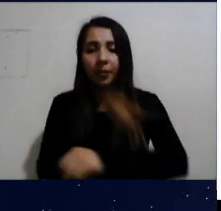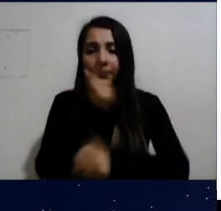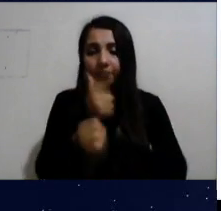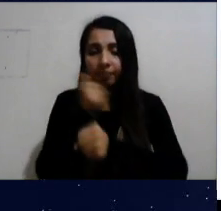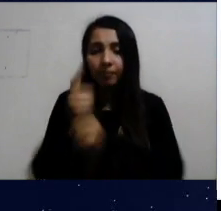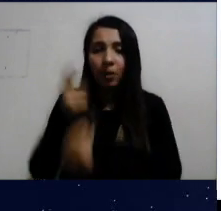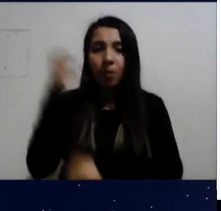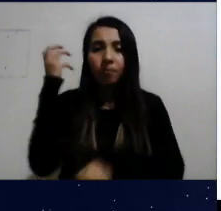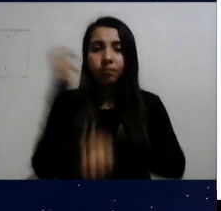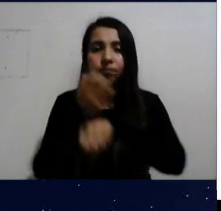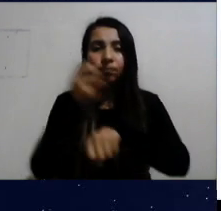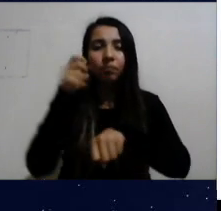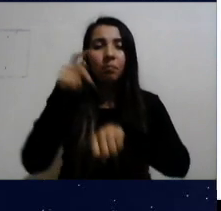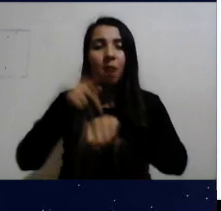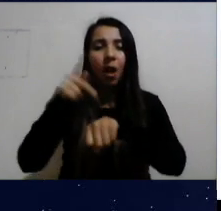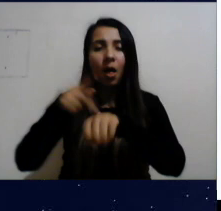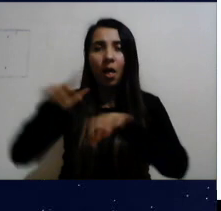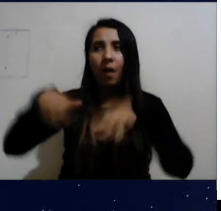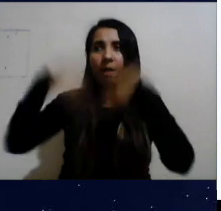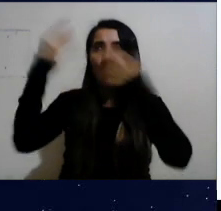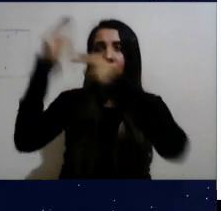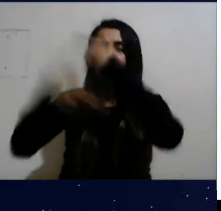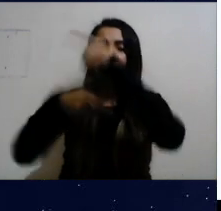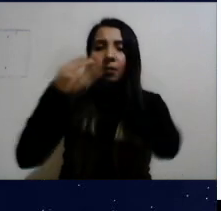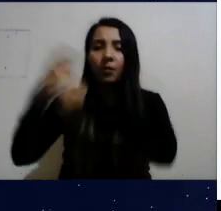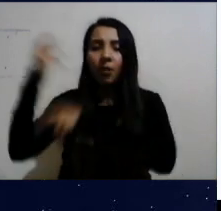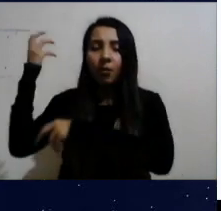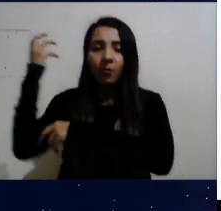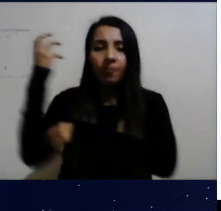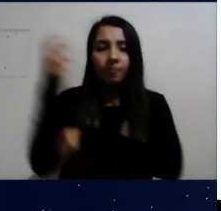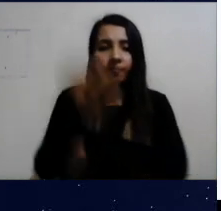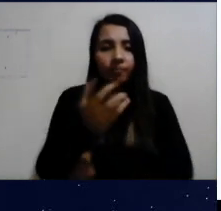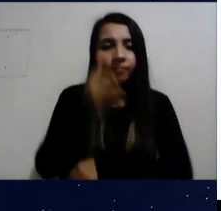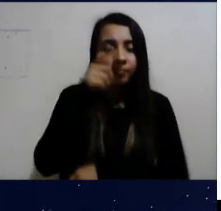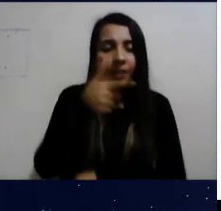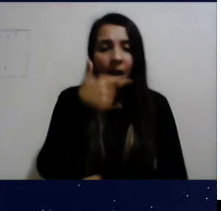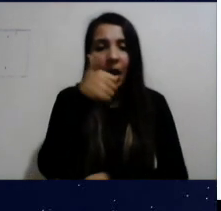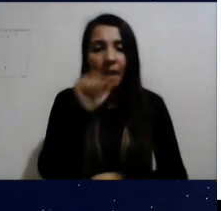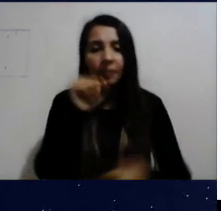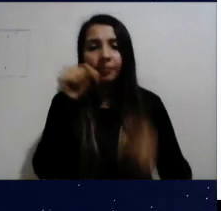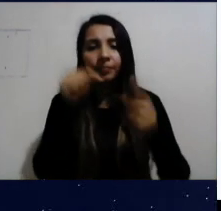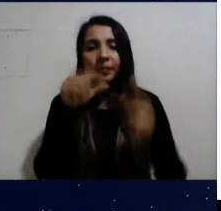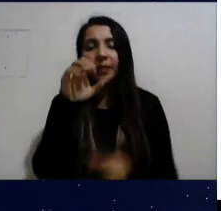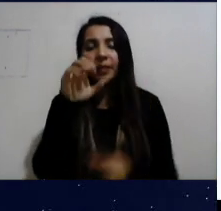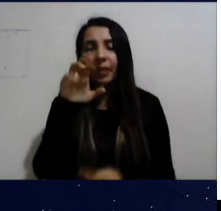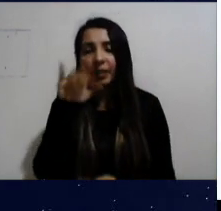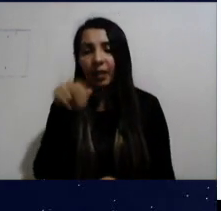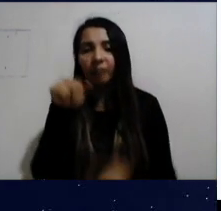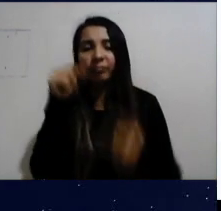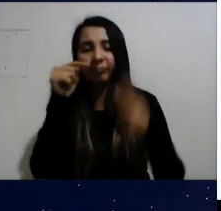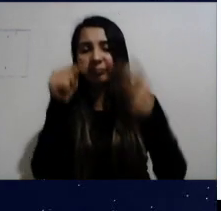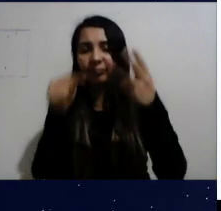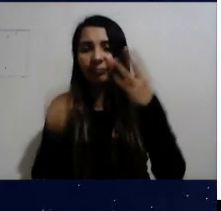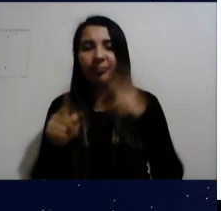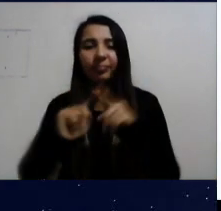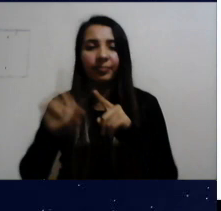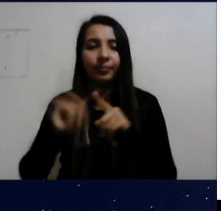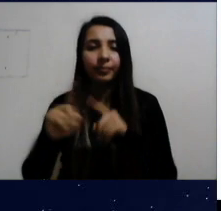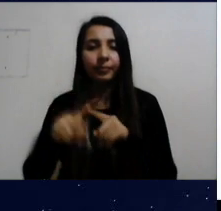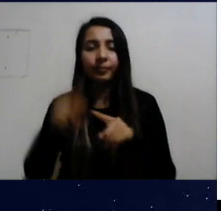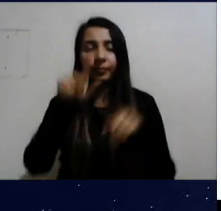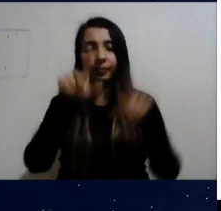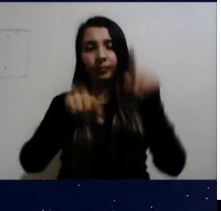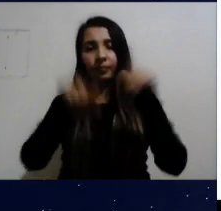se detectan en los meteoritos y se detecta glicina y se detecta alanina y serina en diferentes valores. Aquí